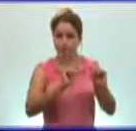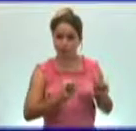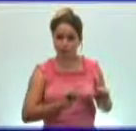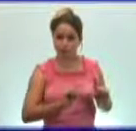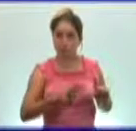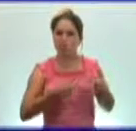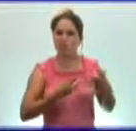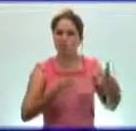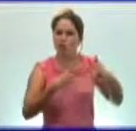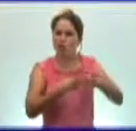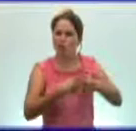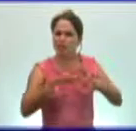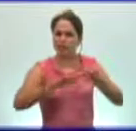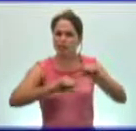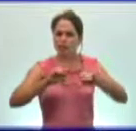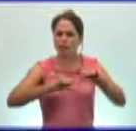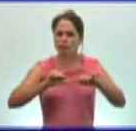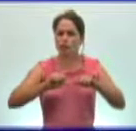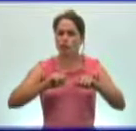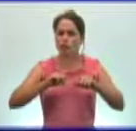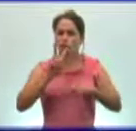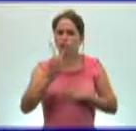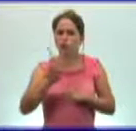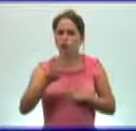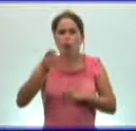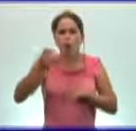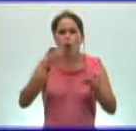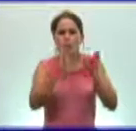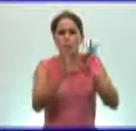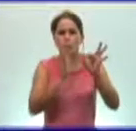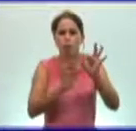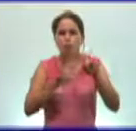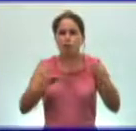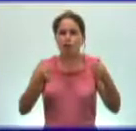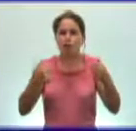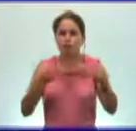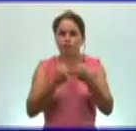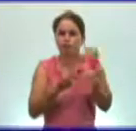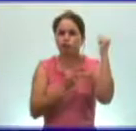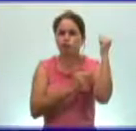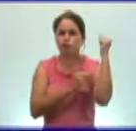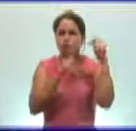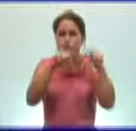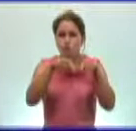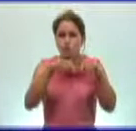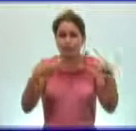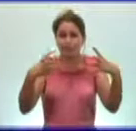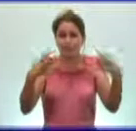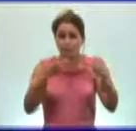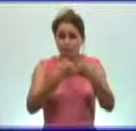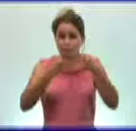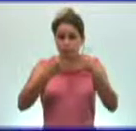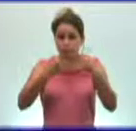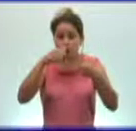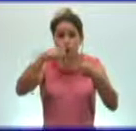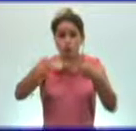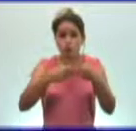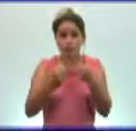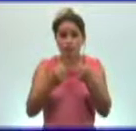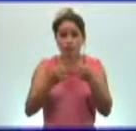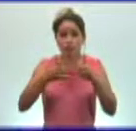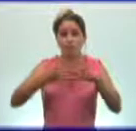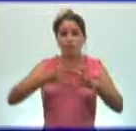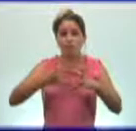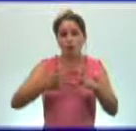químico entre dos átomos cuando las fuerzas que actúan entre ellos son de una intensidad tal que se forma un agregado con